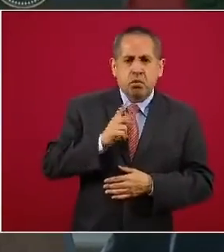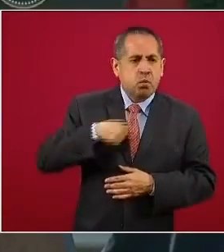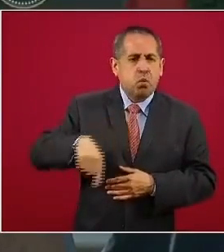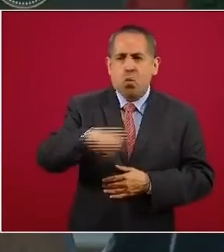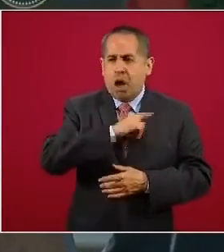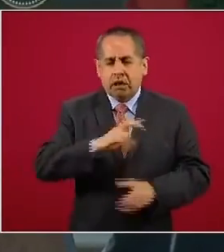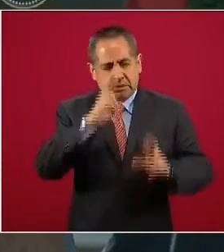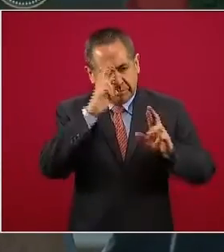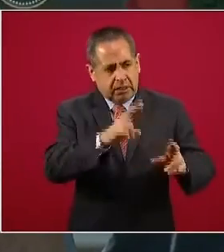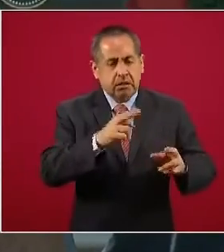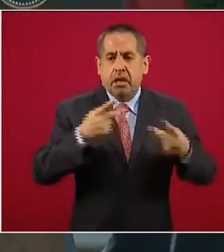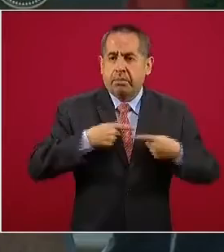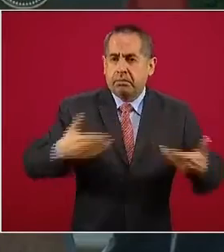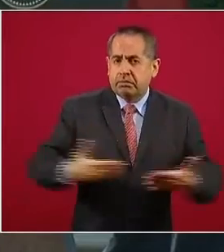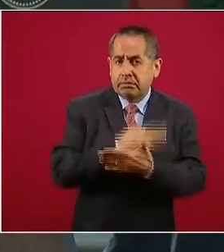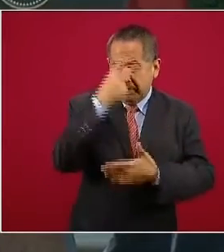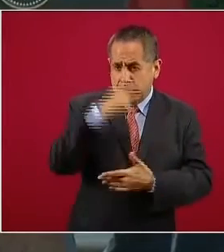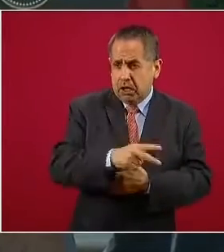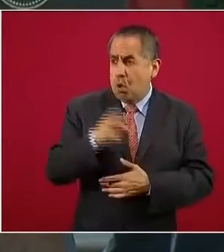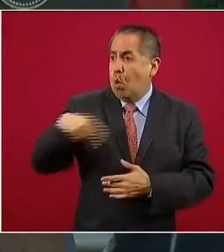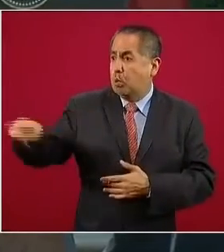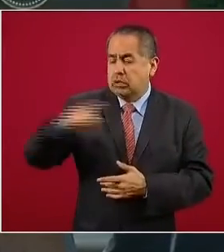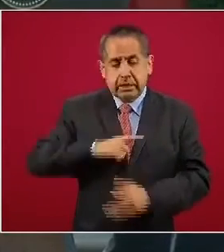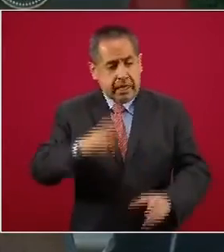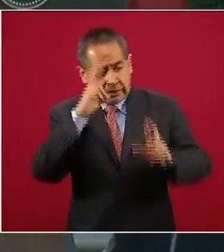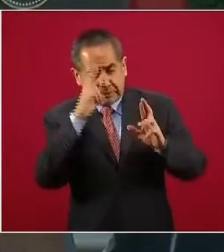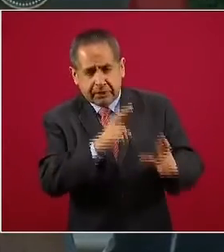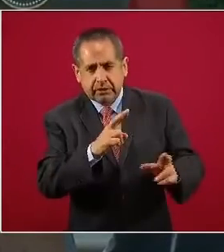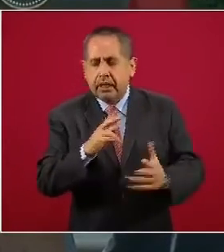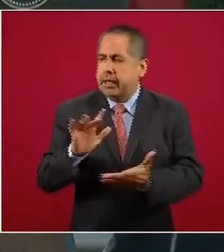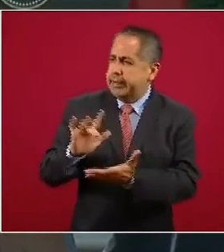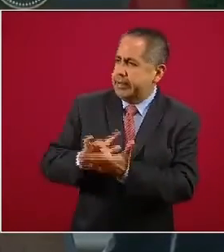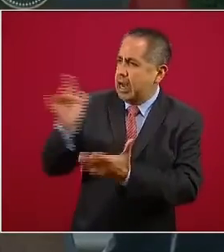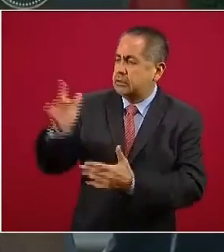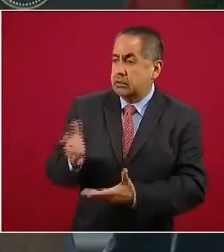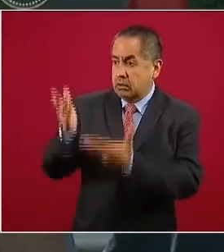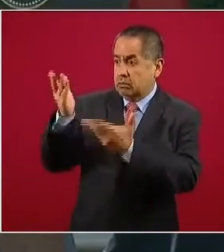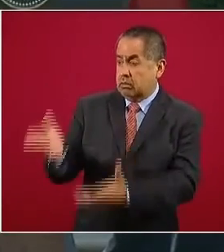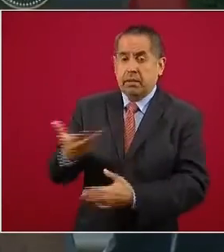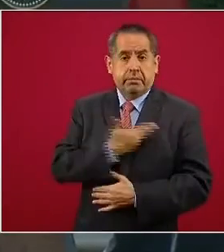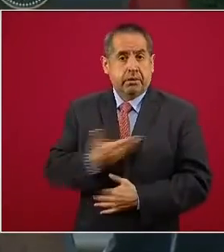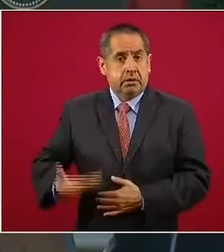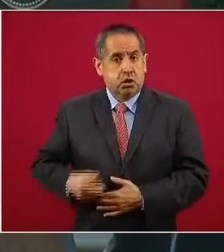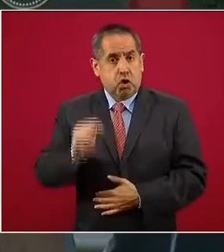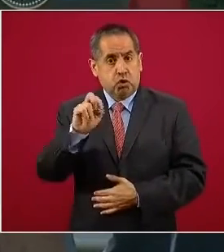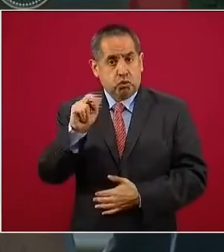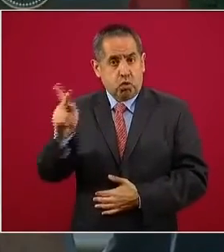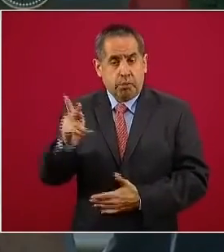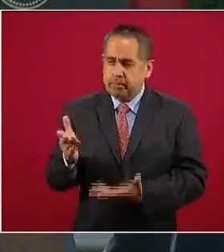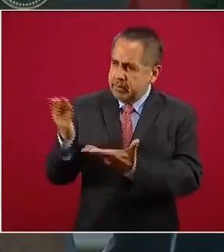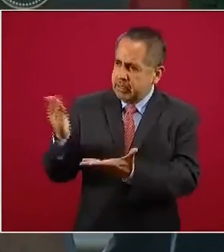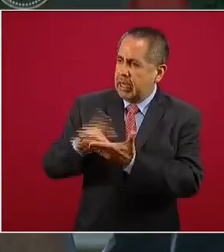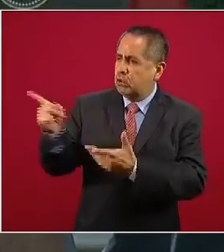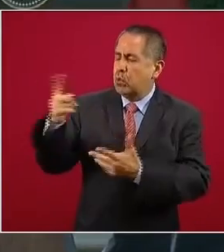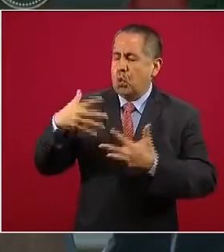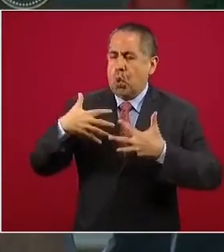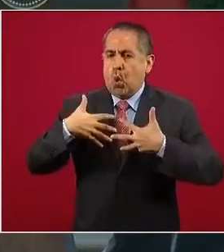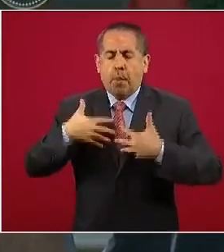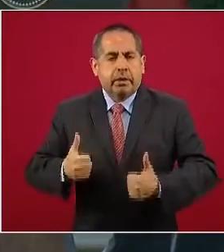nuestros paisanos mexicanos. A usted, presidente Trump, le agradezco su